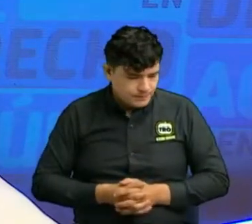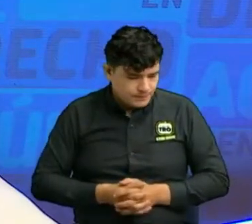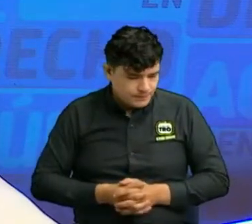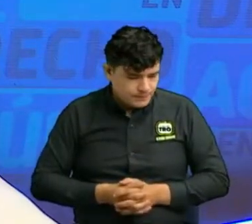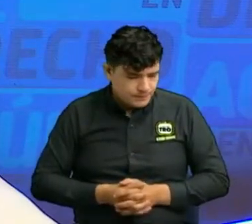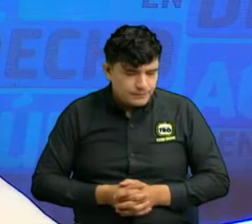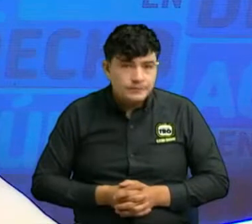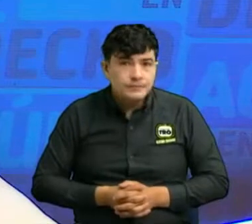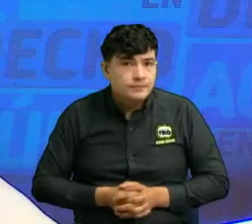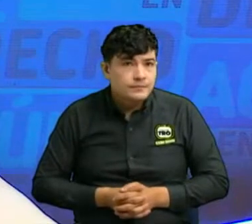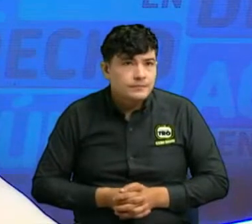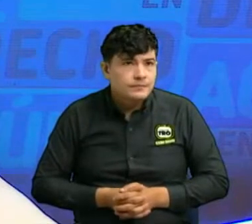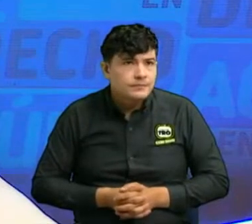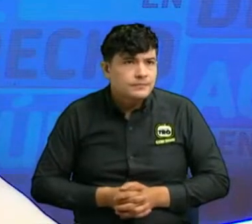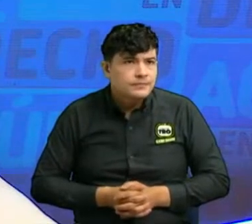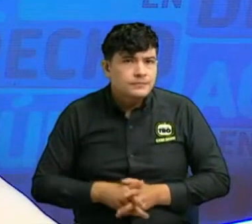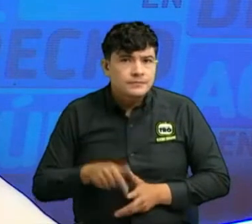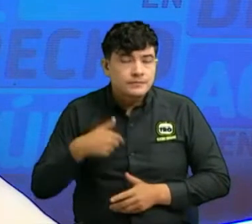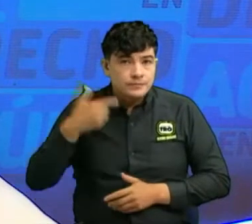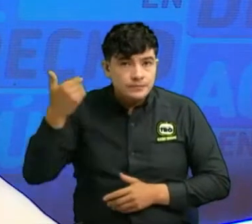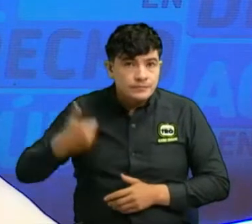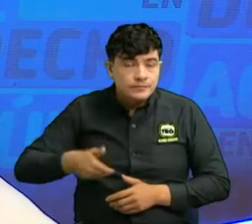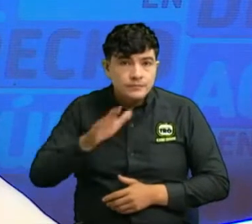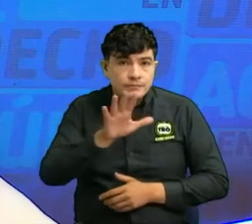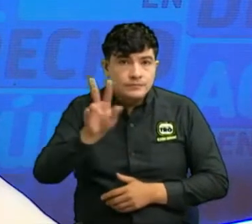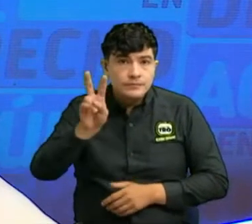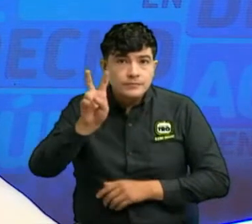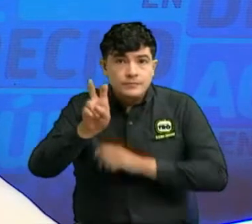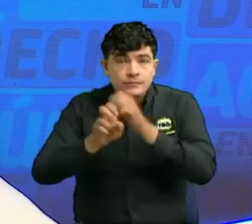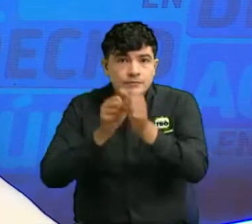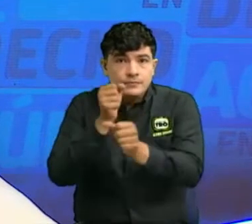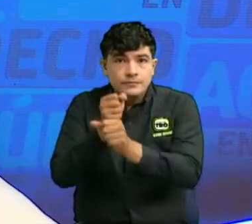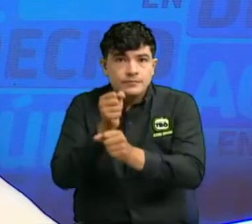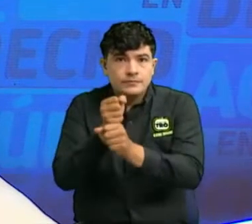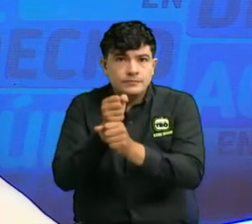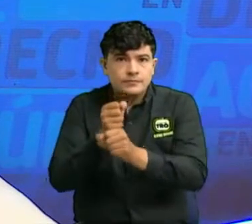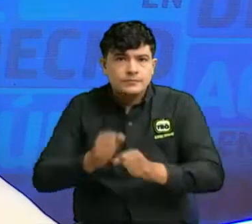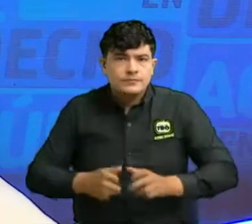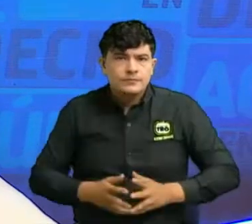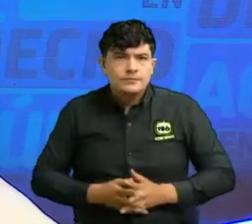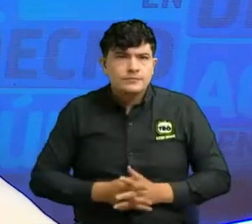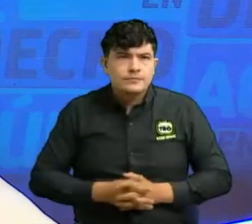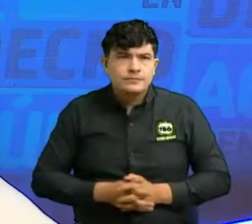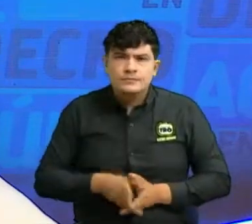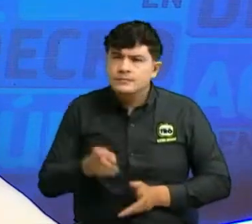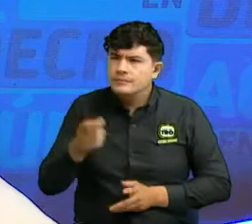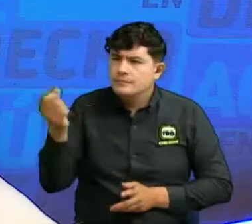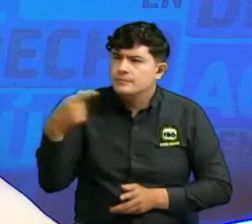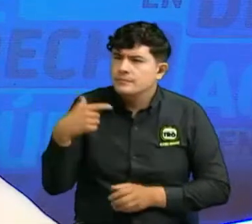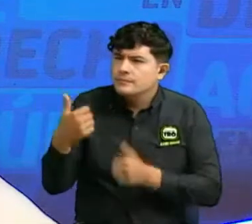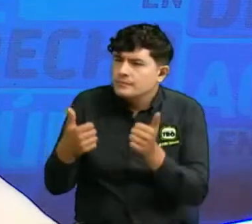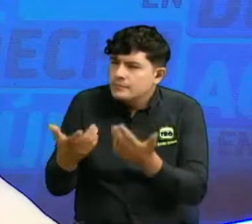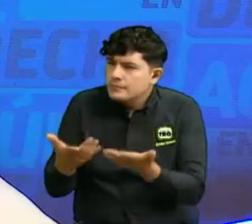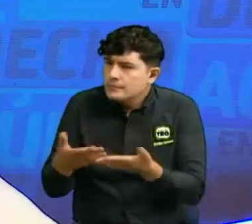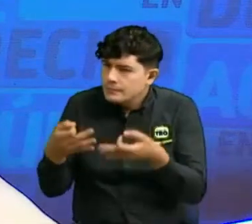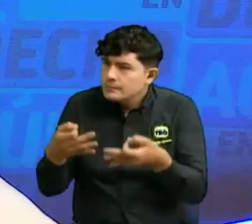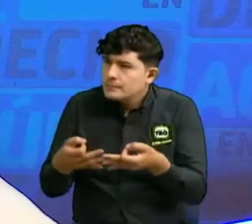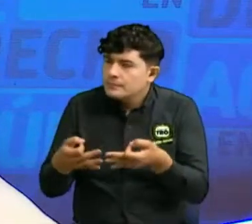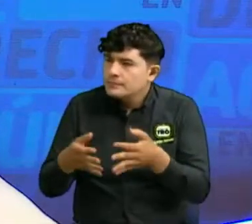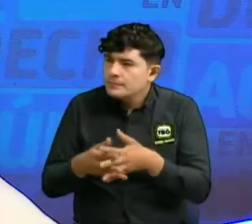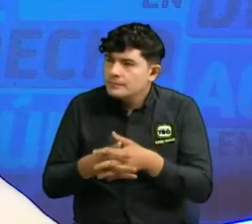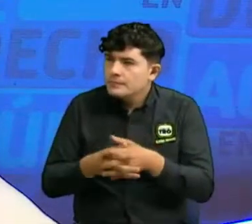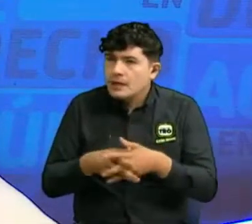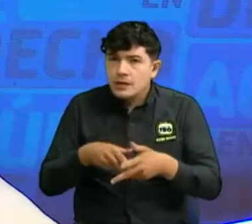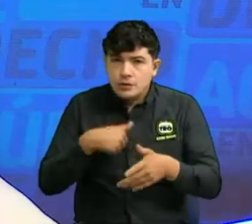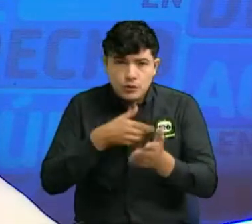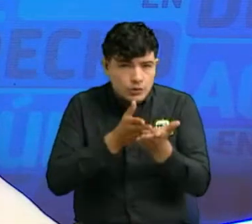Y tengo 57 años. ¿Y qué quiere saber, don Álvaro? ¿Cuál es su pregunta? Toca